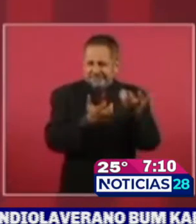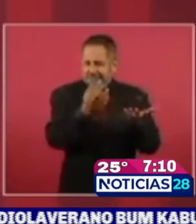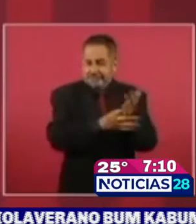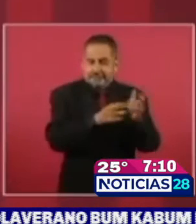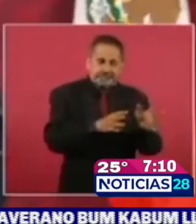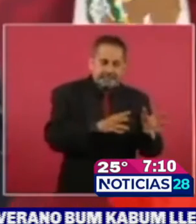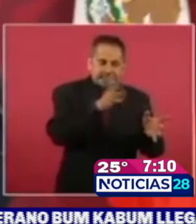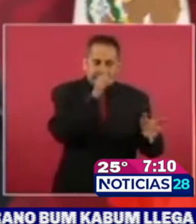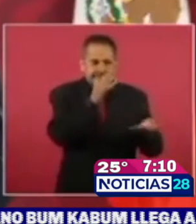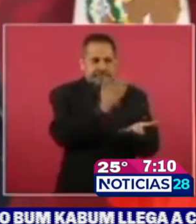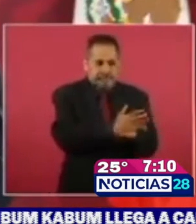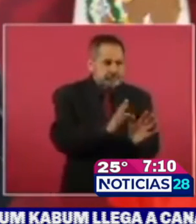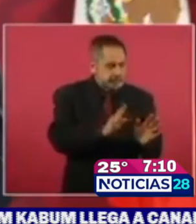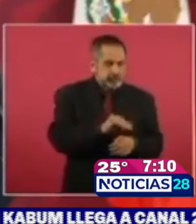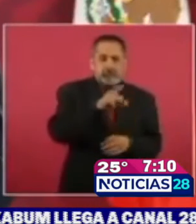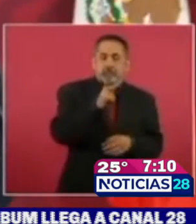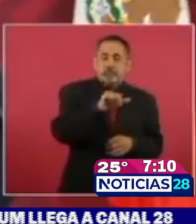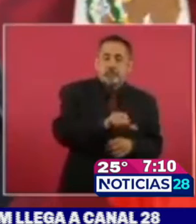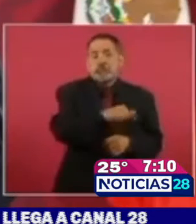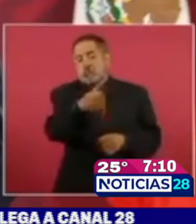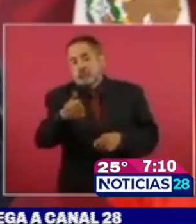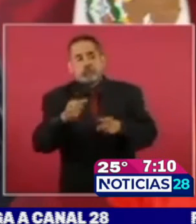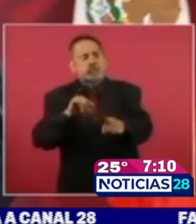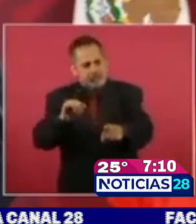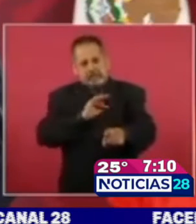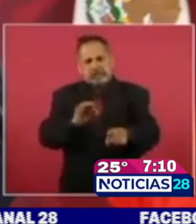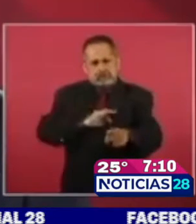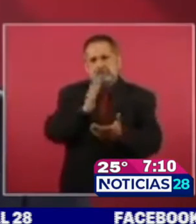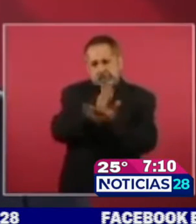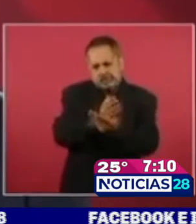pero hay otras que sí podrían